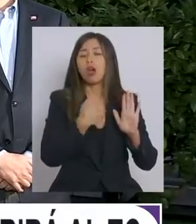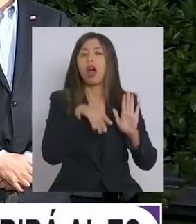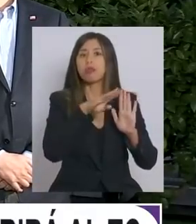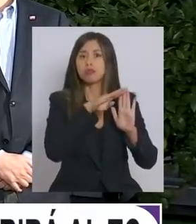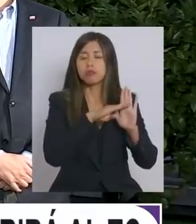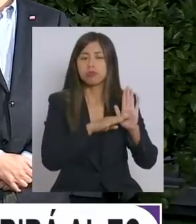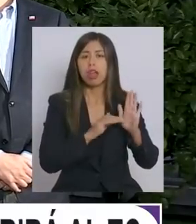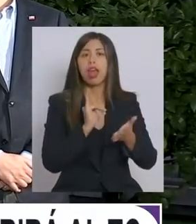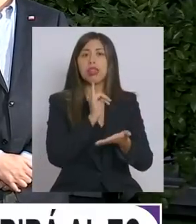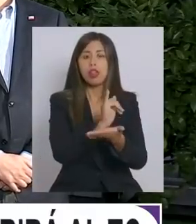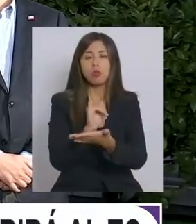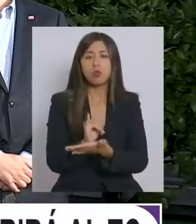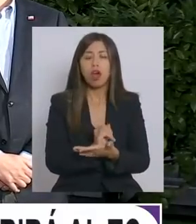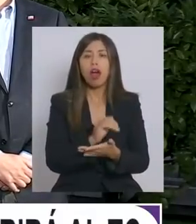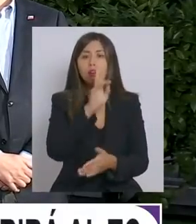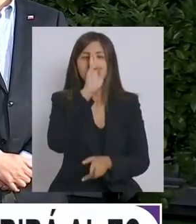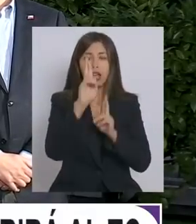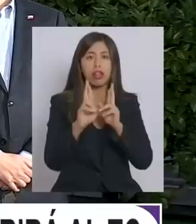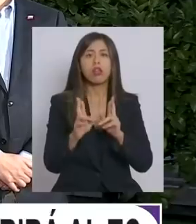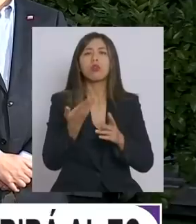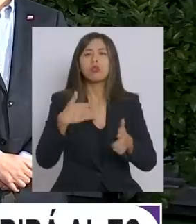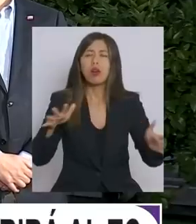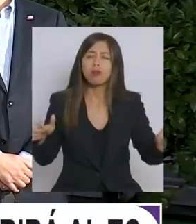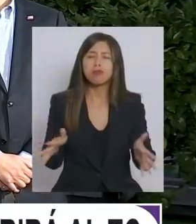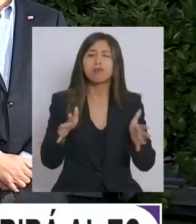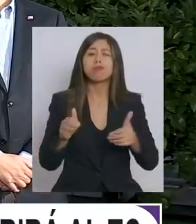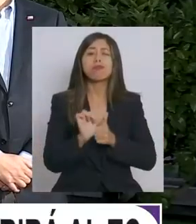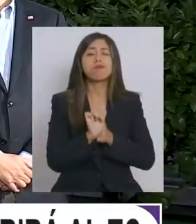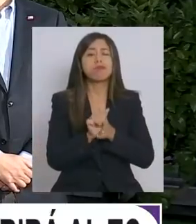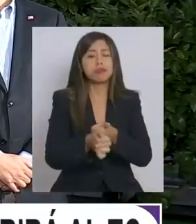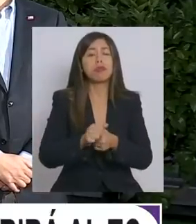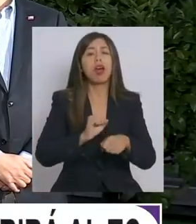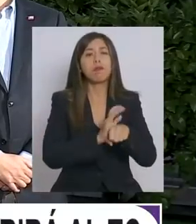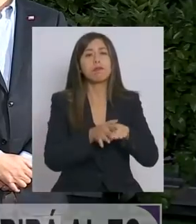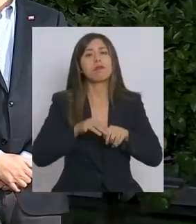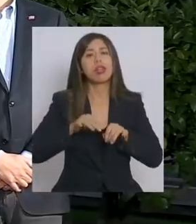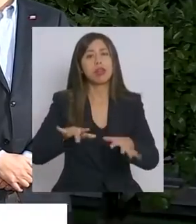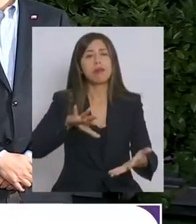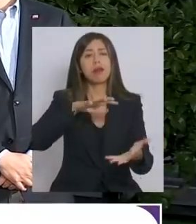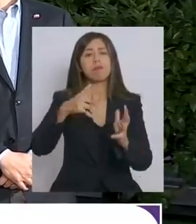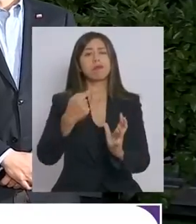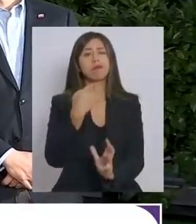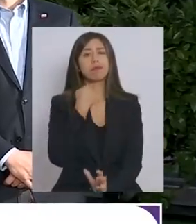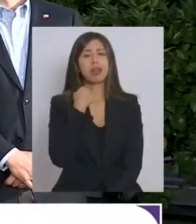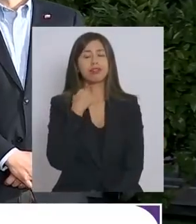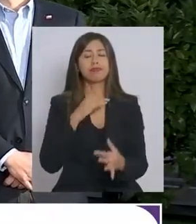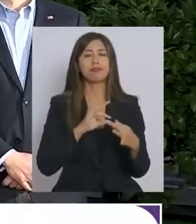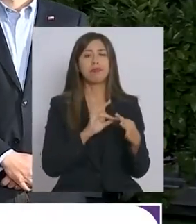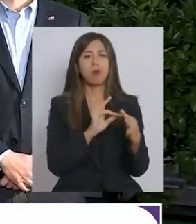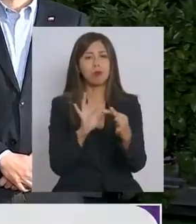podemos sacar adelante a nuestro país en medio de esta pandemia que ha sacudido al mundo. Muchas gracias.